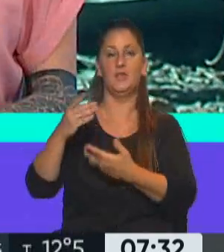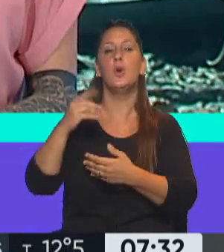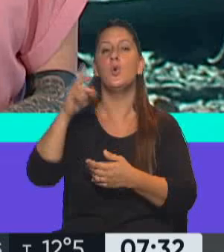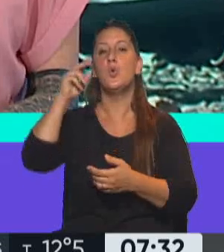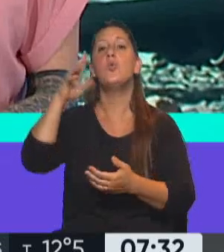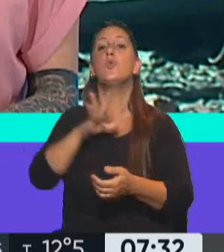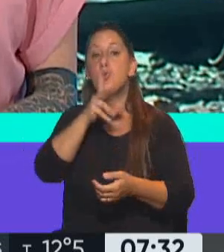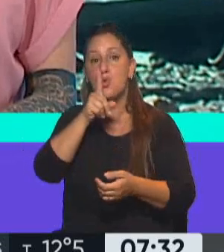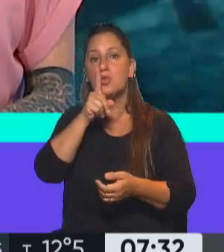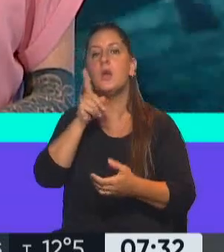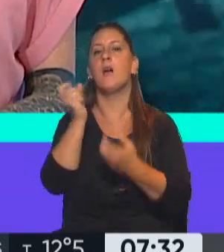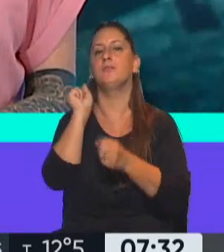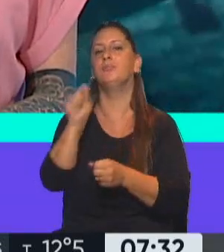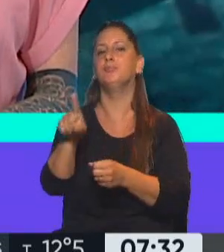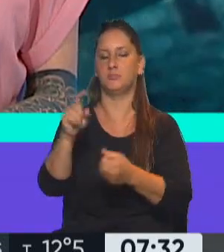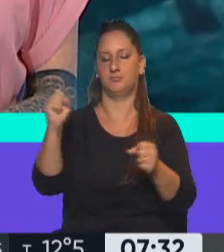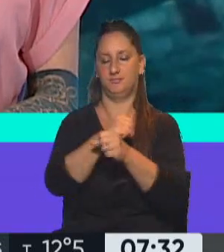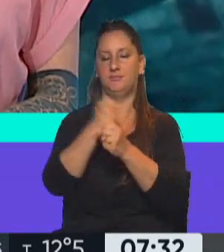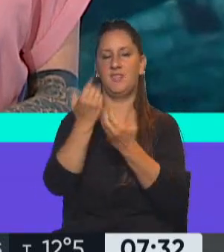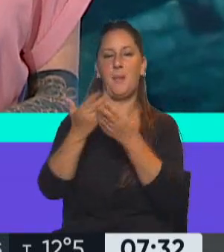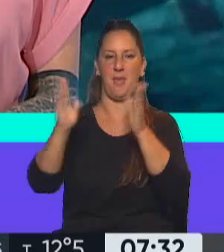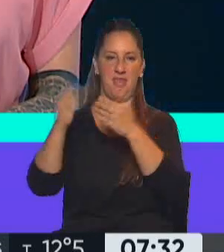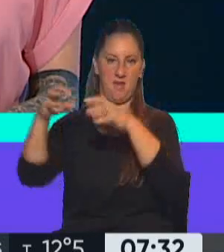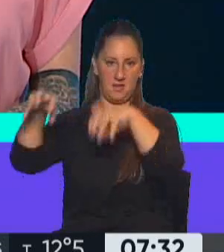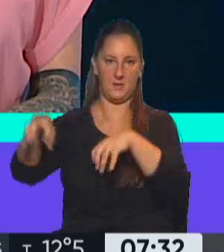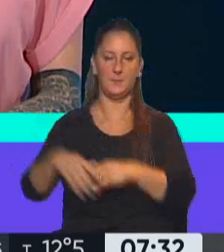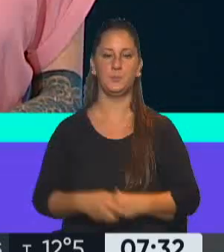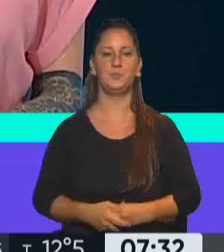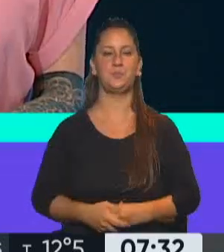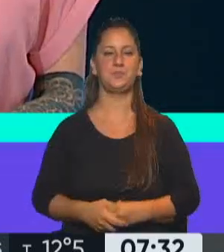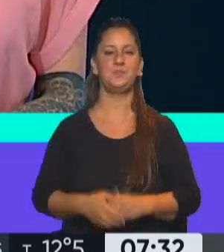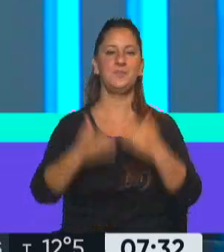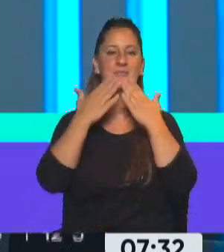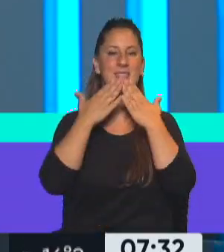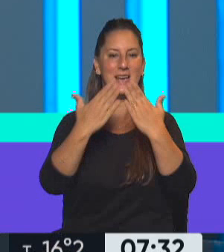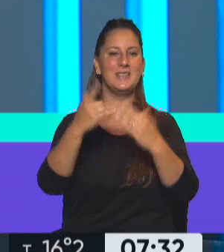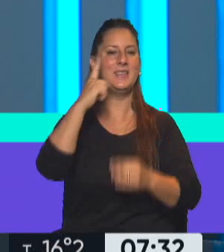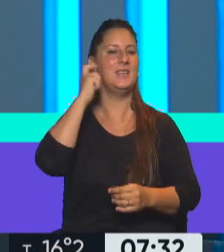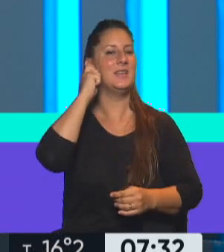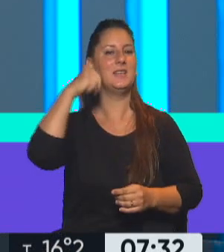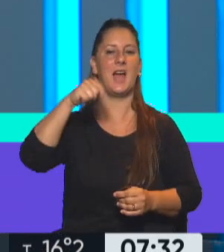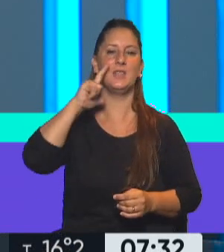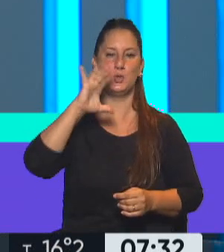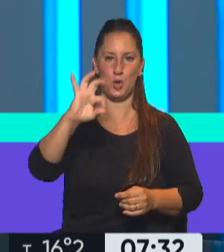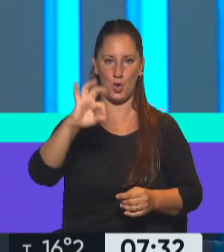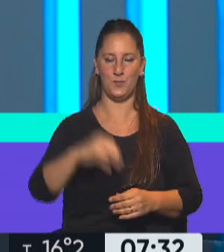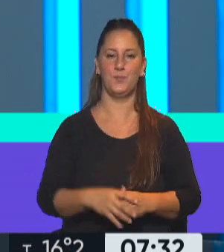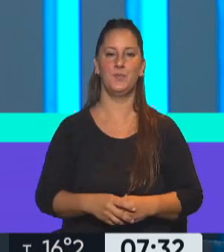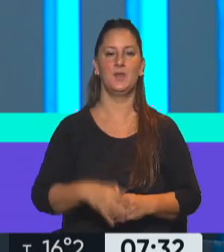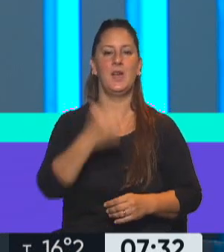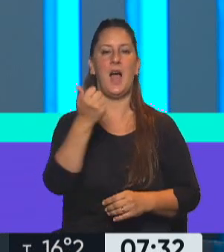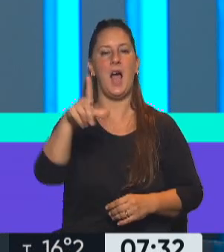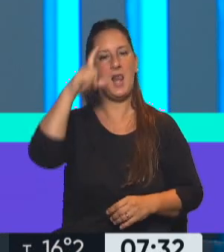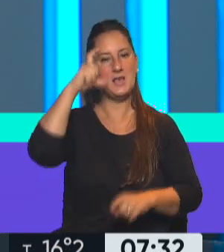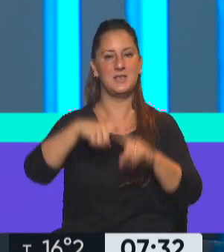reconoce como repúblicas autónomas. Sí, su independencia. Ignacio Gútil es periodista, es colega, gracias por estar, Ignacio, un placer. Estamos también con Alexander